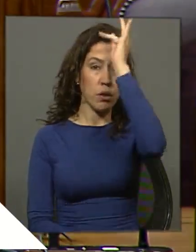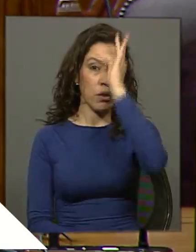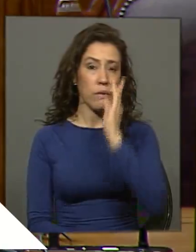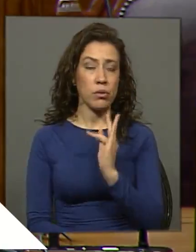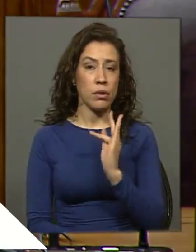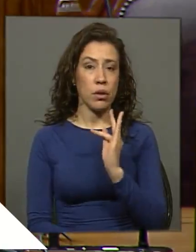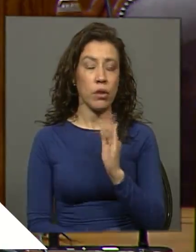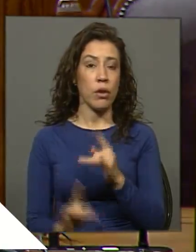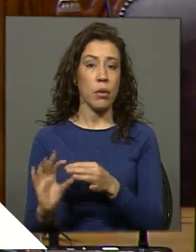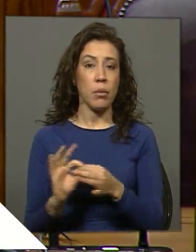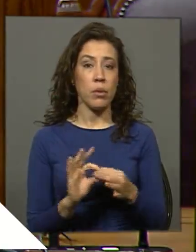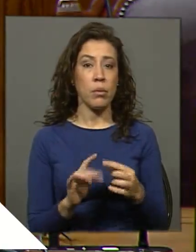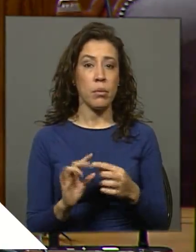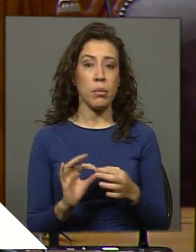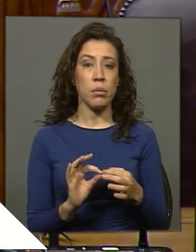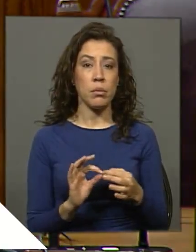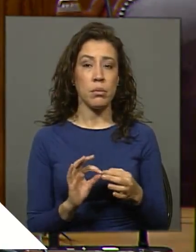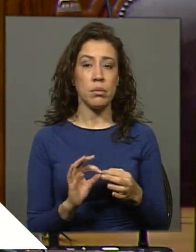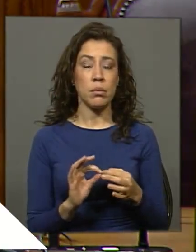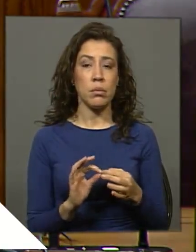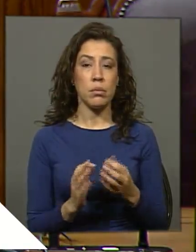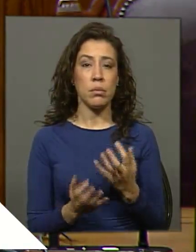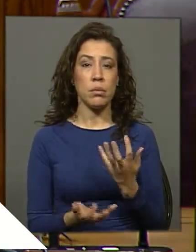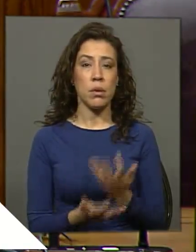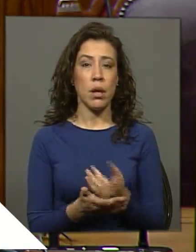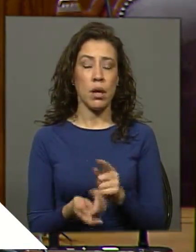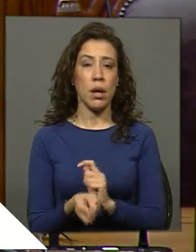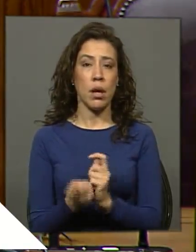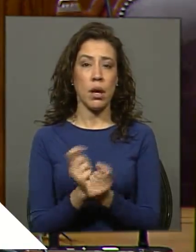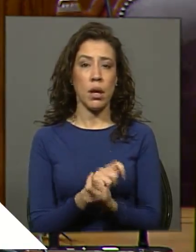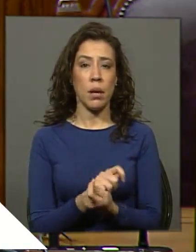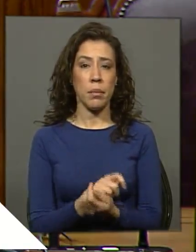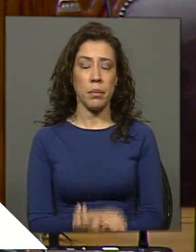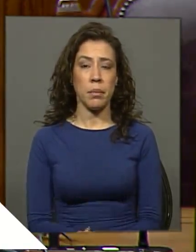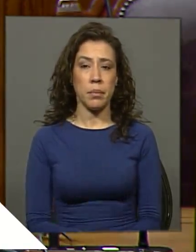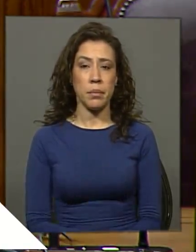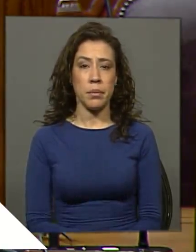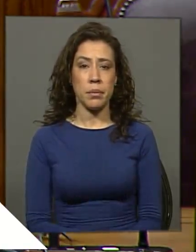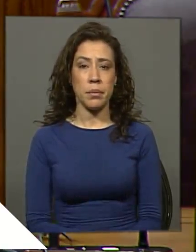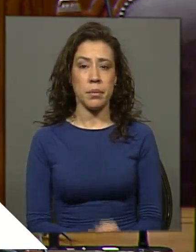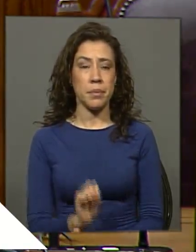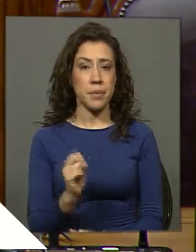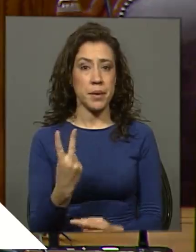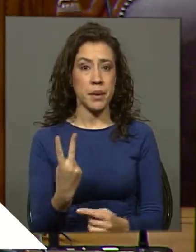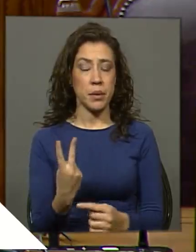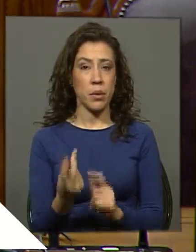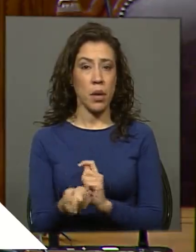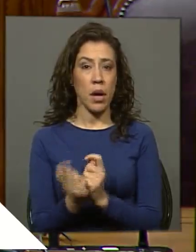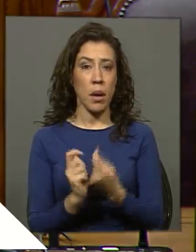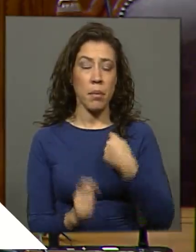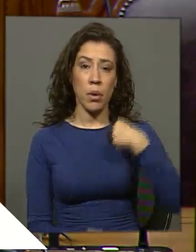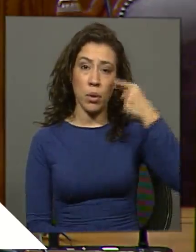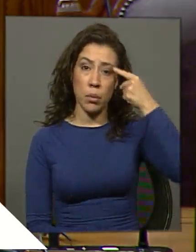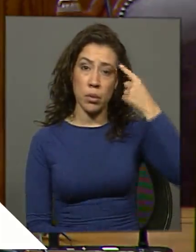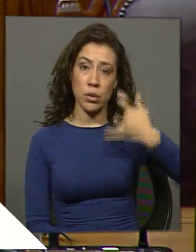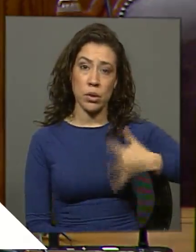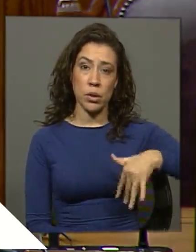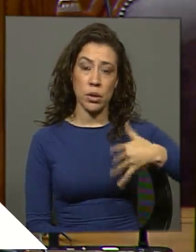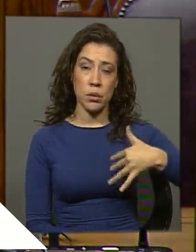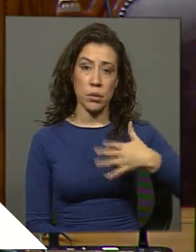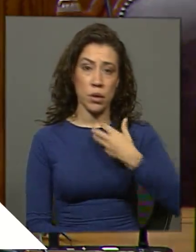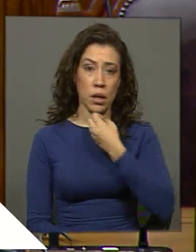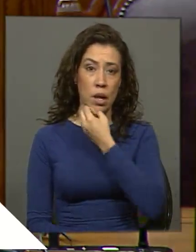la razón y por eso tenemos este cambio el segundo cambio que creo que es relevante